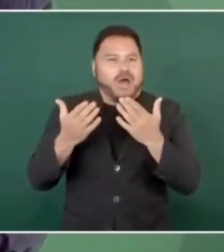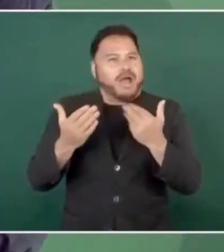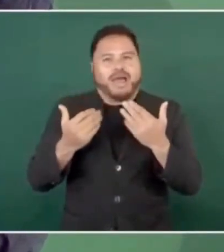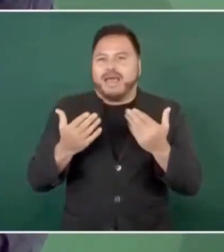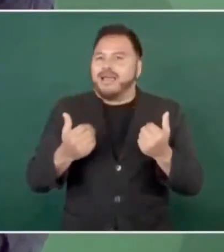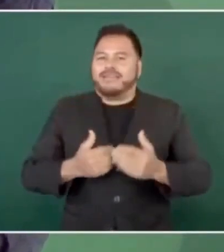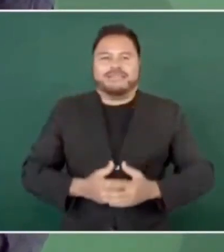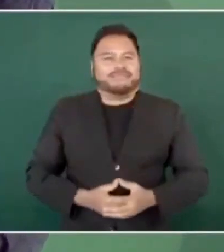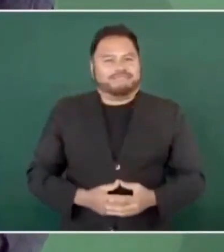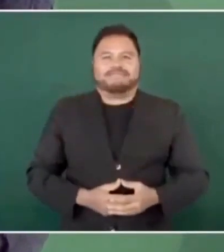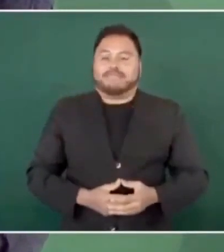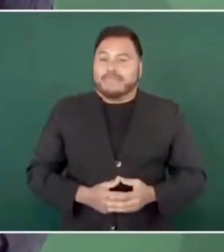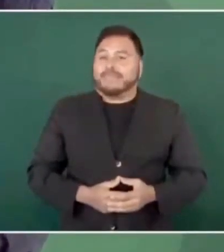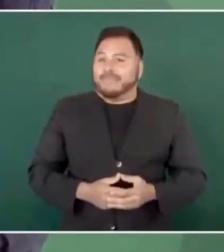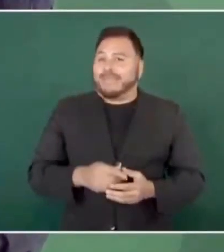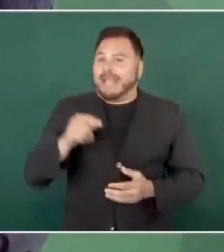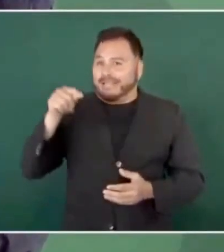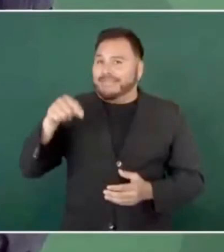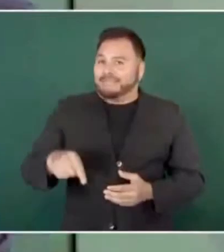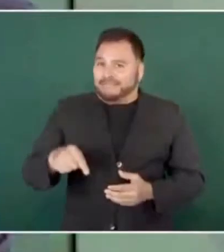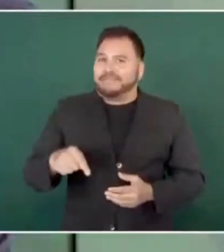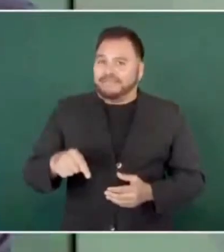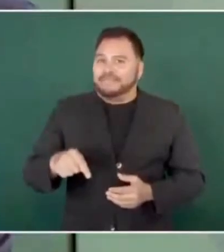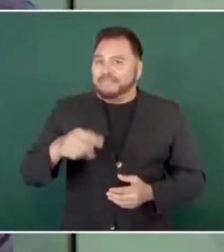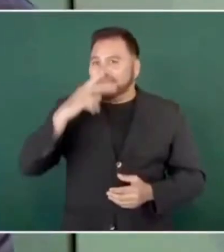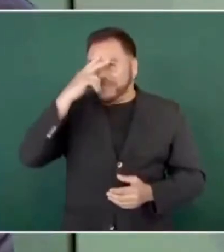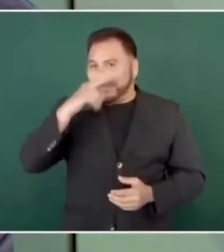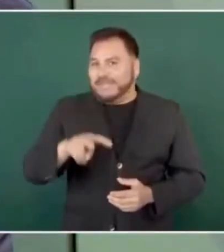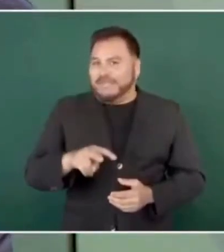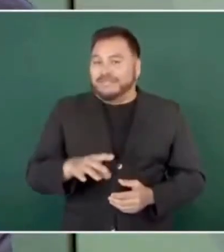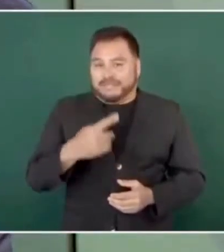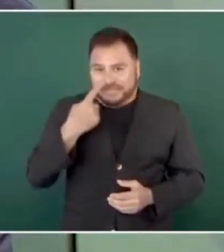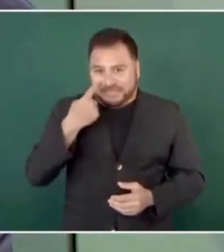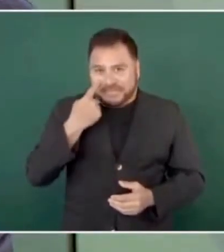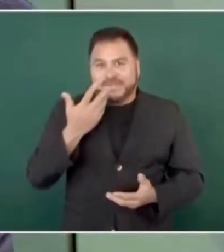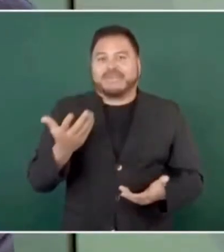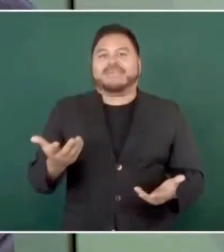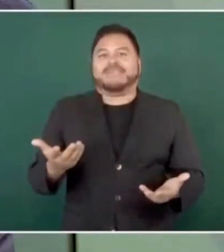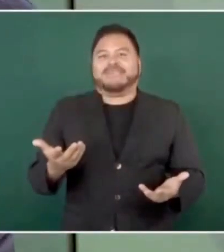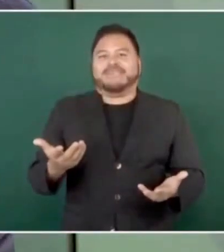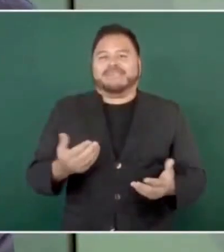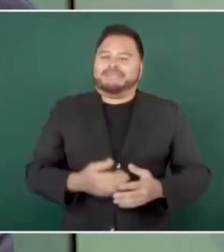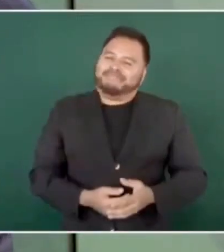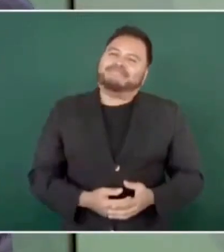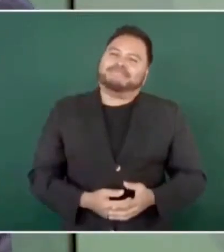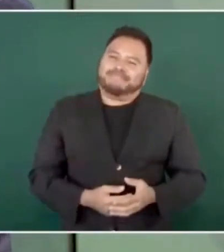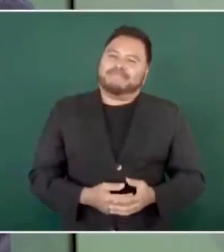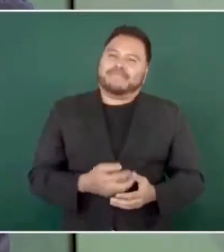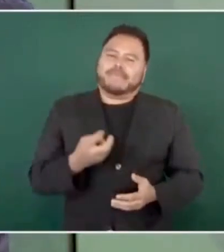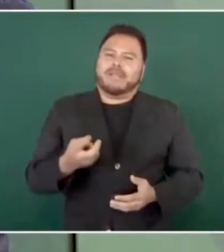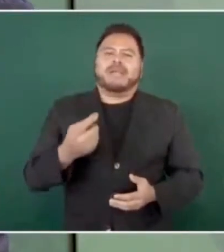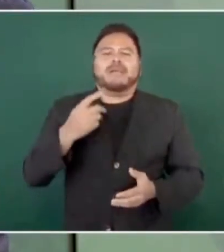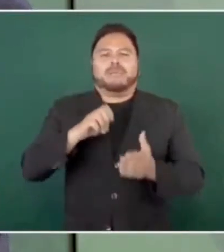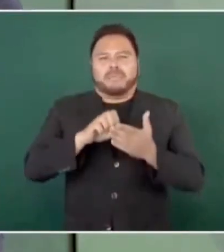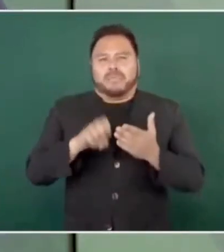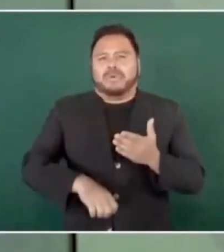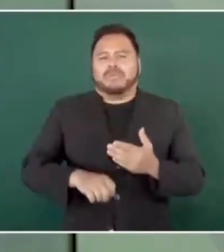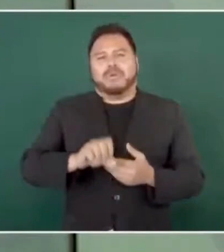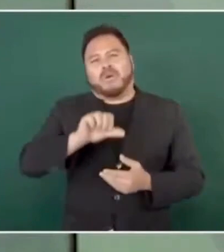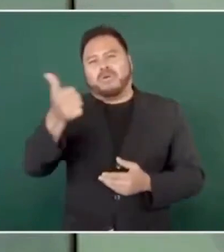Nada más piensen cómo están padeciendo nuestros